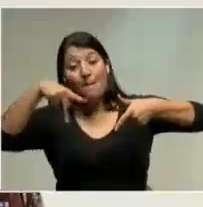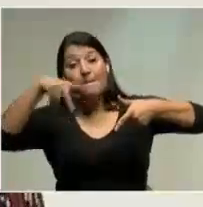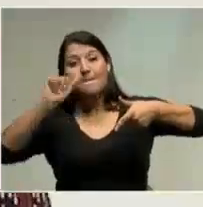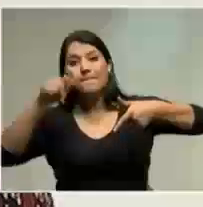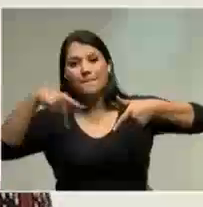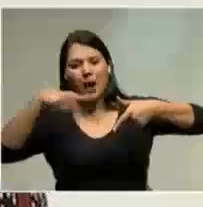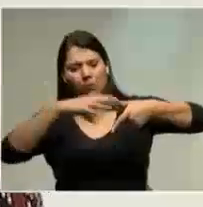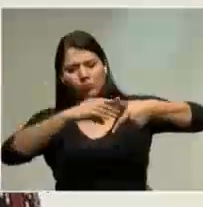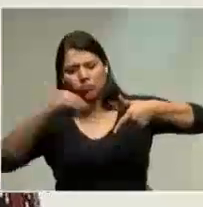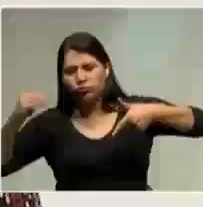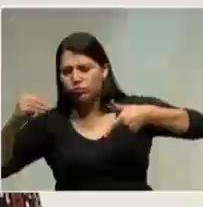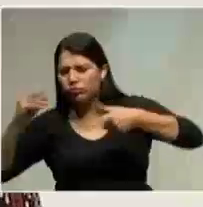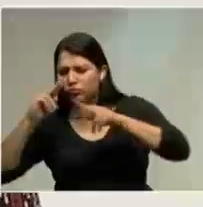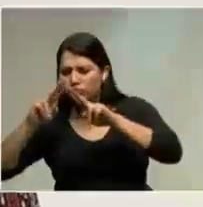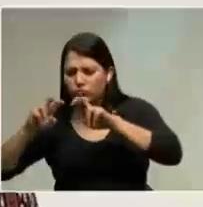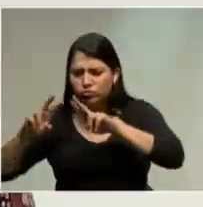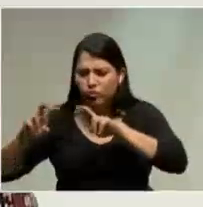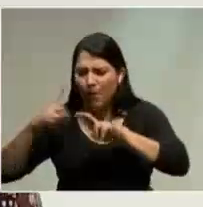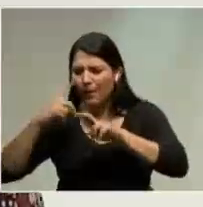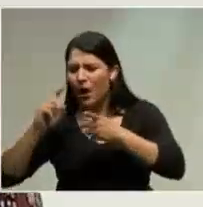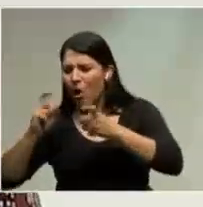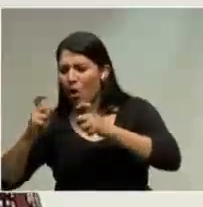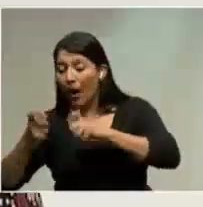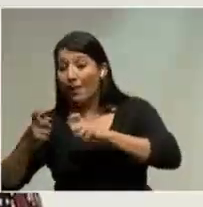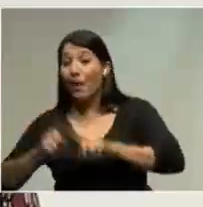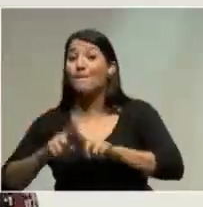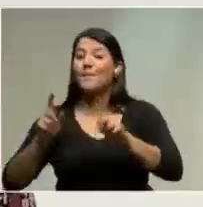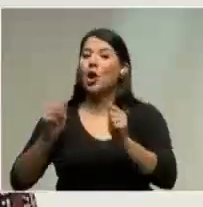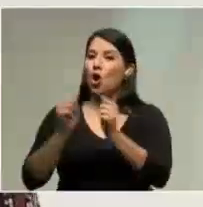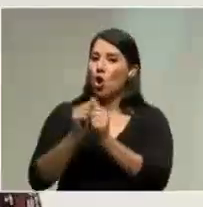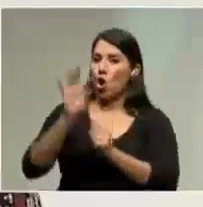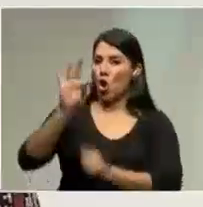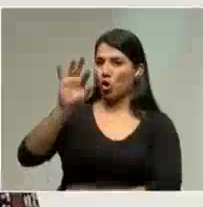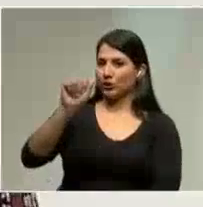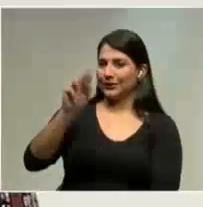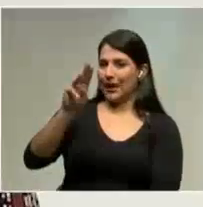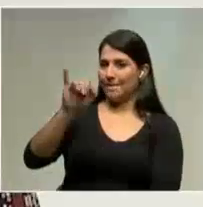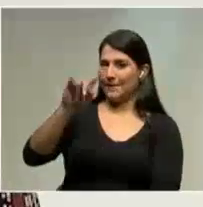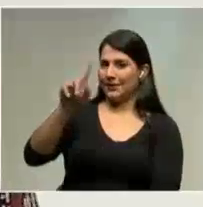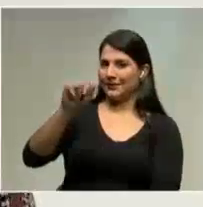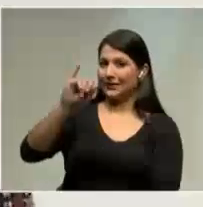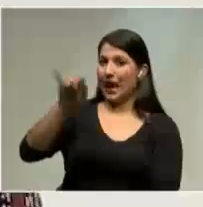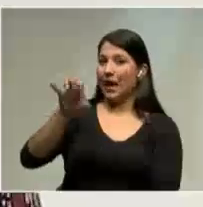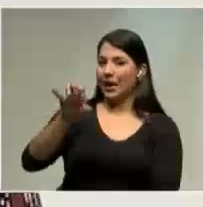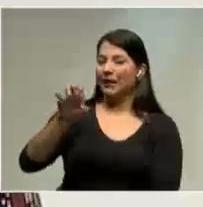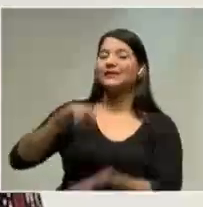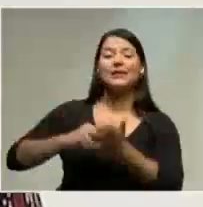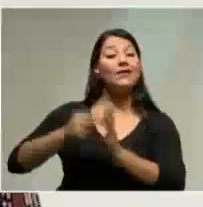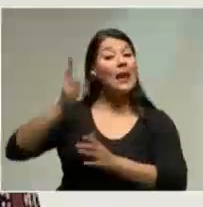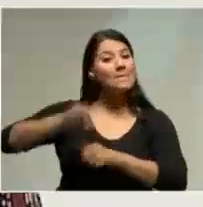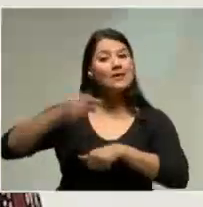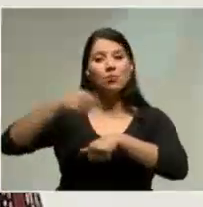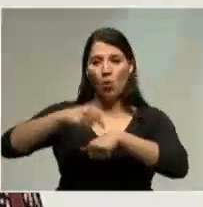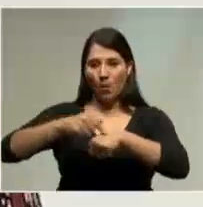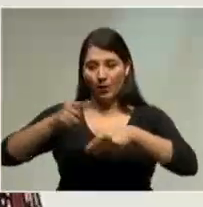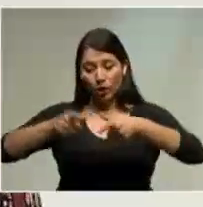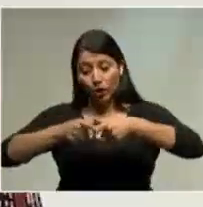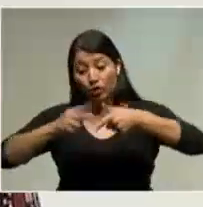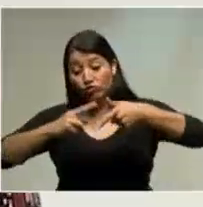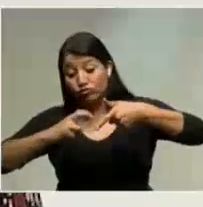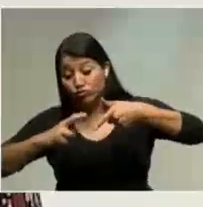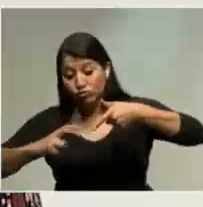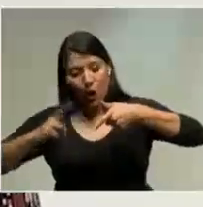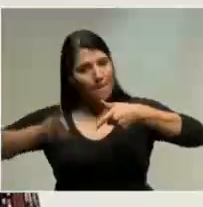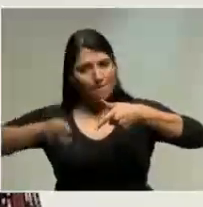y se ven los cambios de las células. Con la prueba, que es en la misma prueba que tomamos, en el mismo frasco,